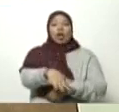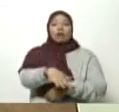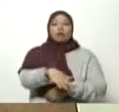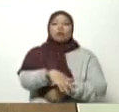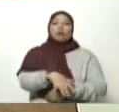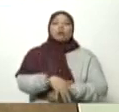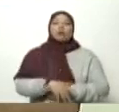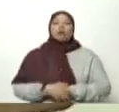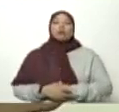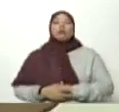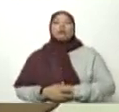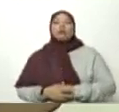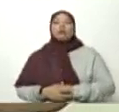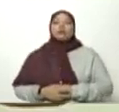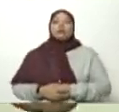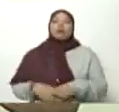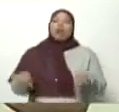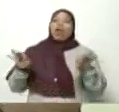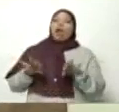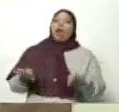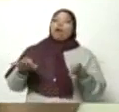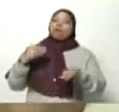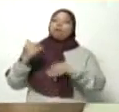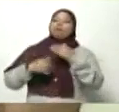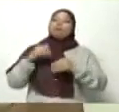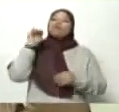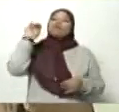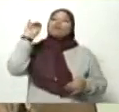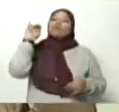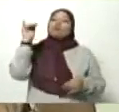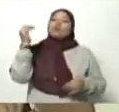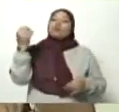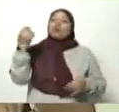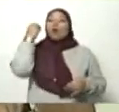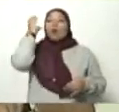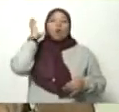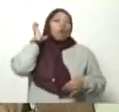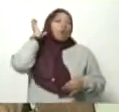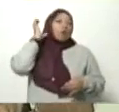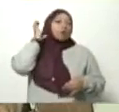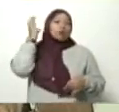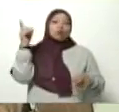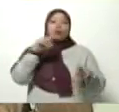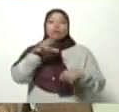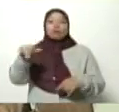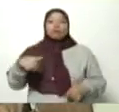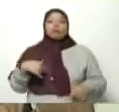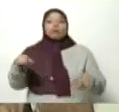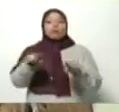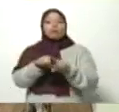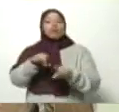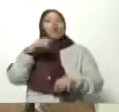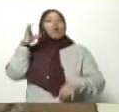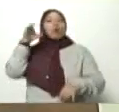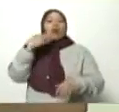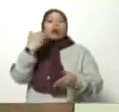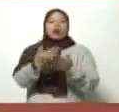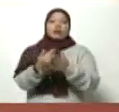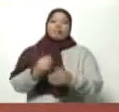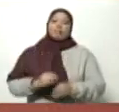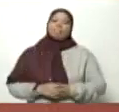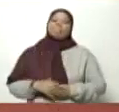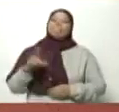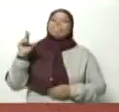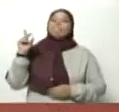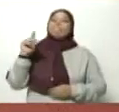Nosotros nada de eso nos va a frenar. Seguiremos adelante. Y cada quien con su conciencia. Y cada quien con su conciencia. Gracias. La